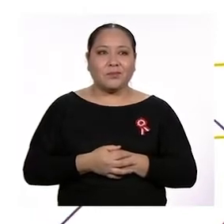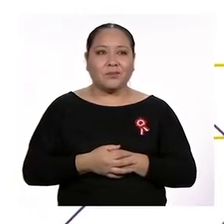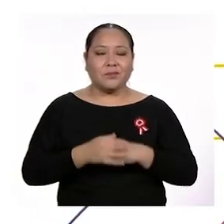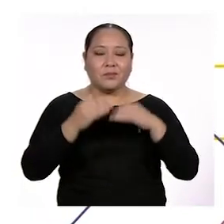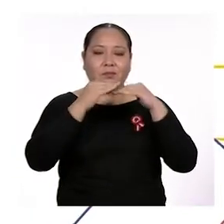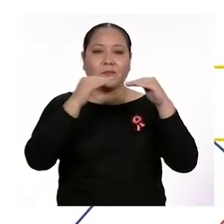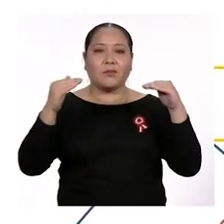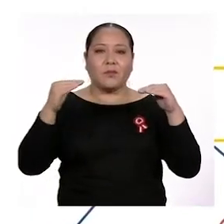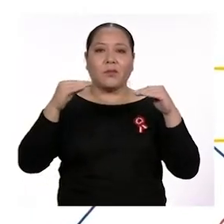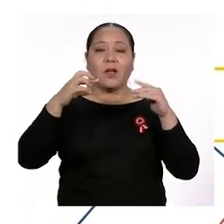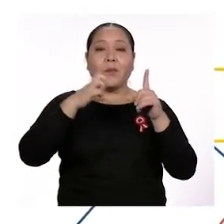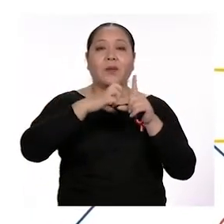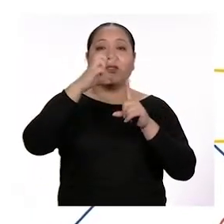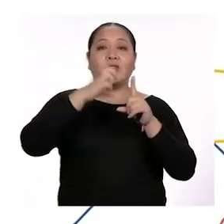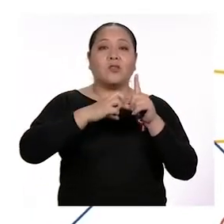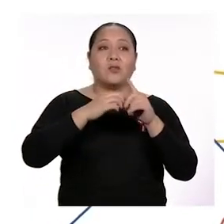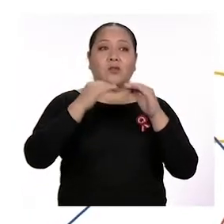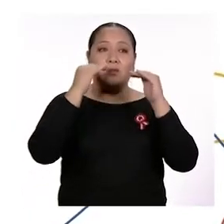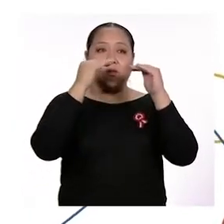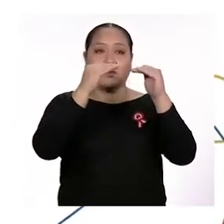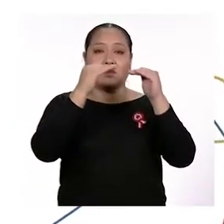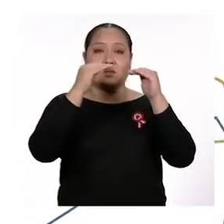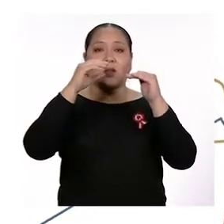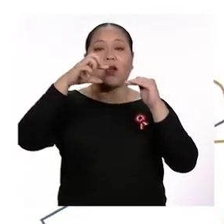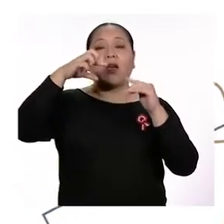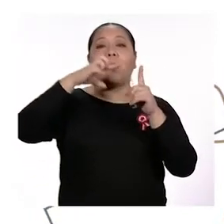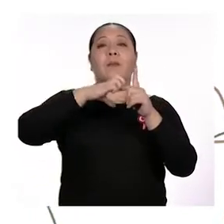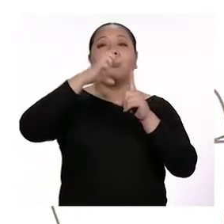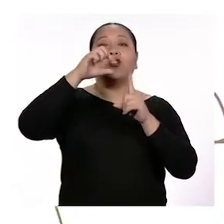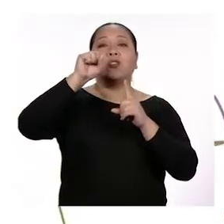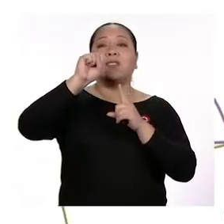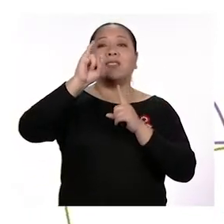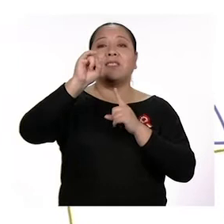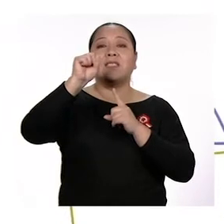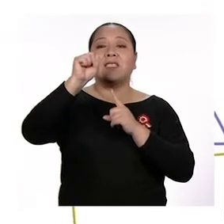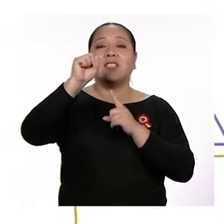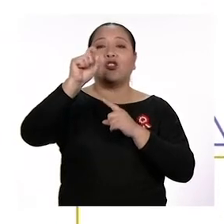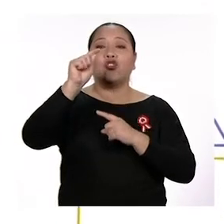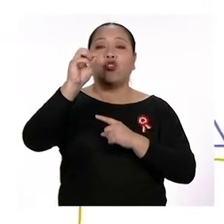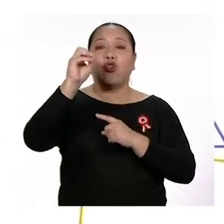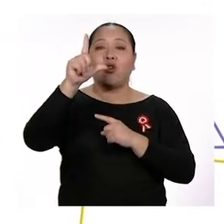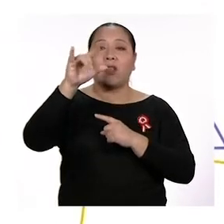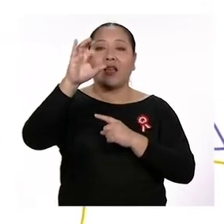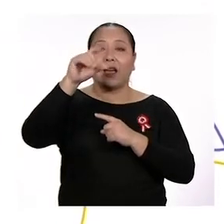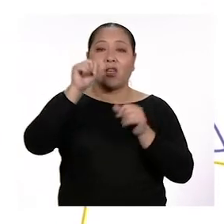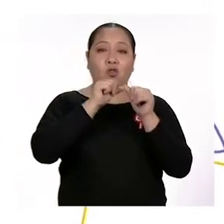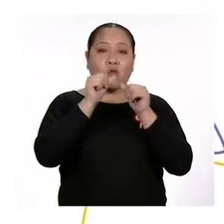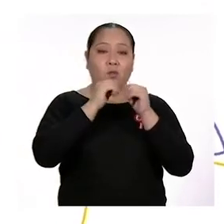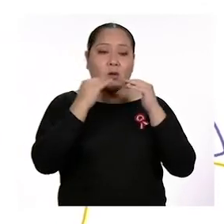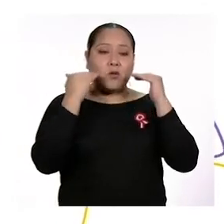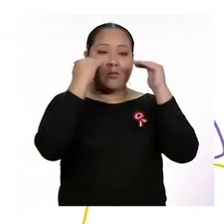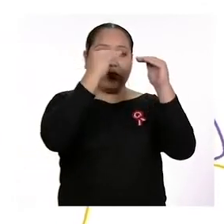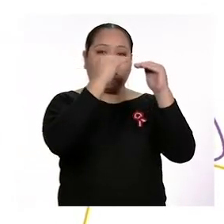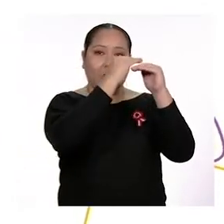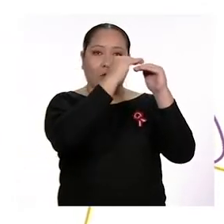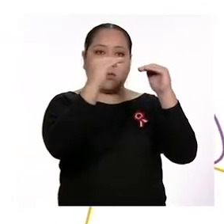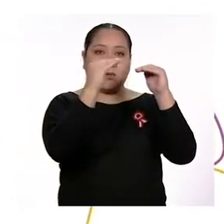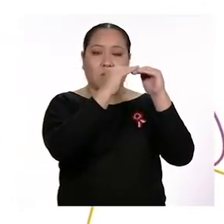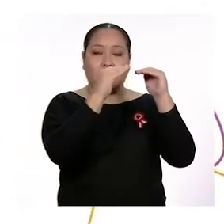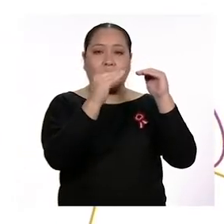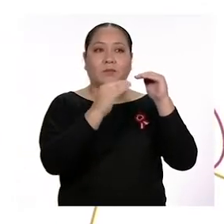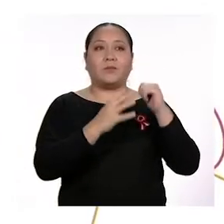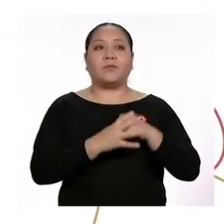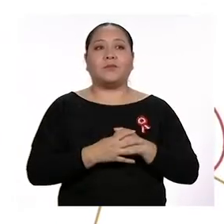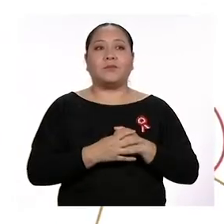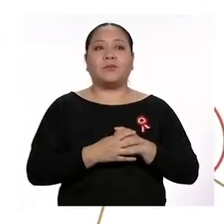La presión arterial se mide a través de la presión sistólica, que es la cifra que aparece en la parte superior del